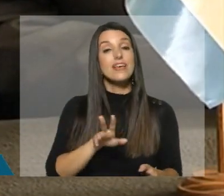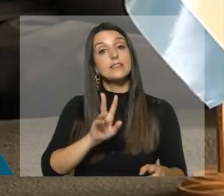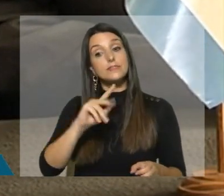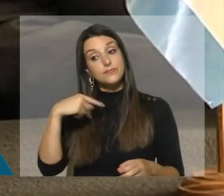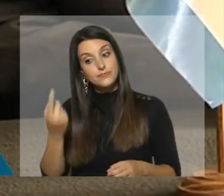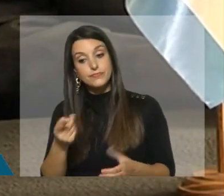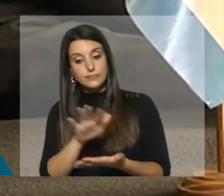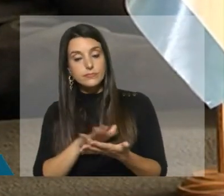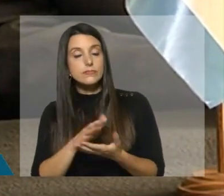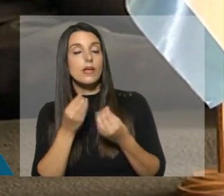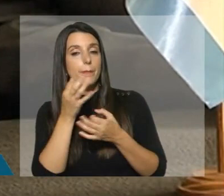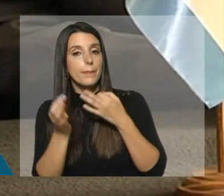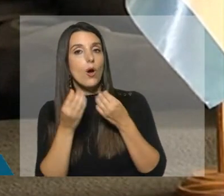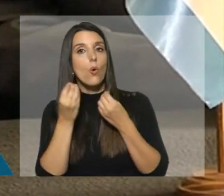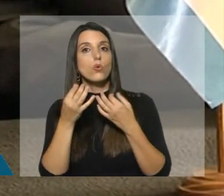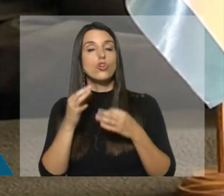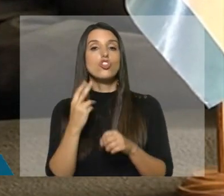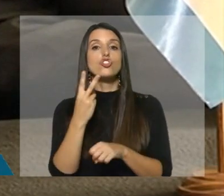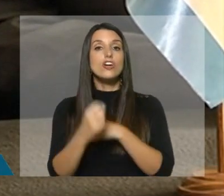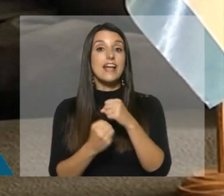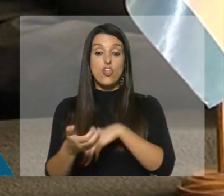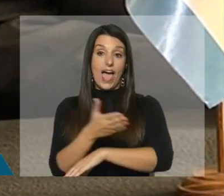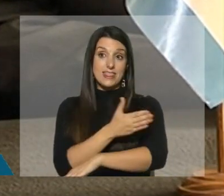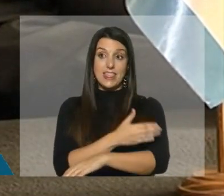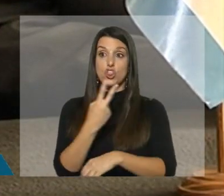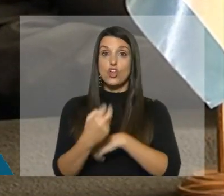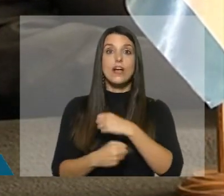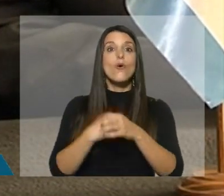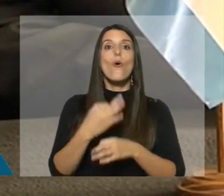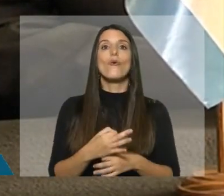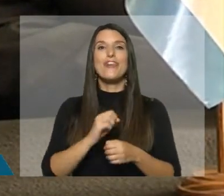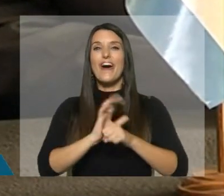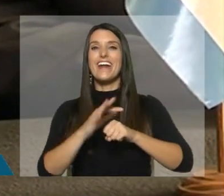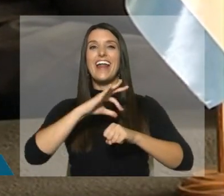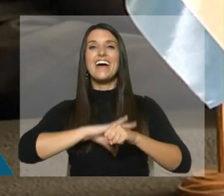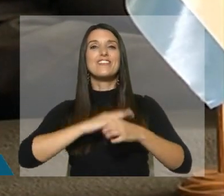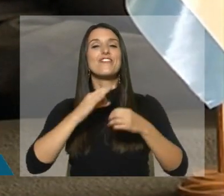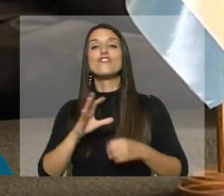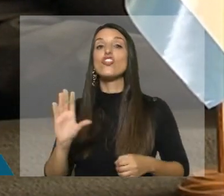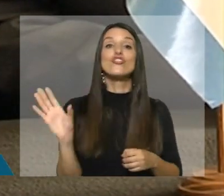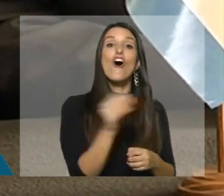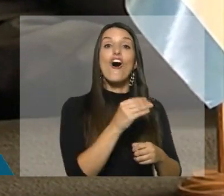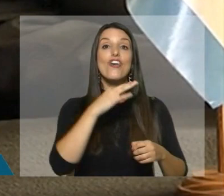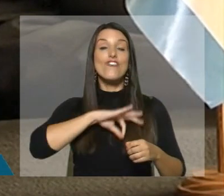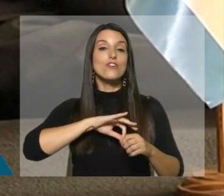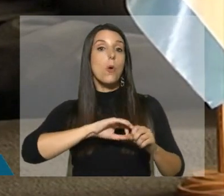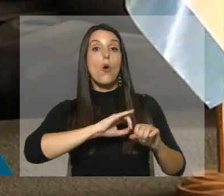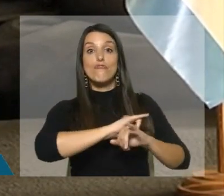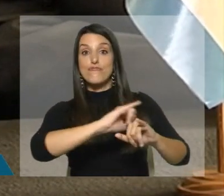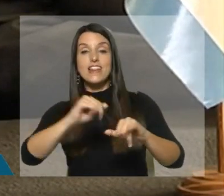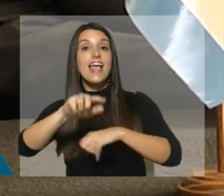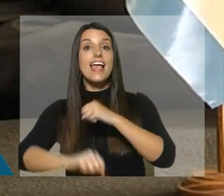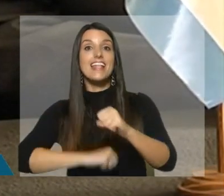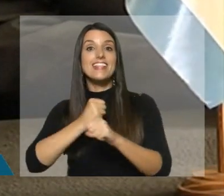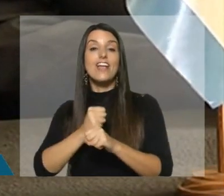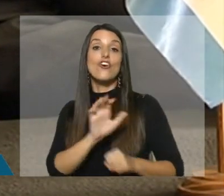otra situación es que durante los 2 años anteriores, el SARS-CoV-2 desplazó a todos los demás virus respiratorios. Y este año, en